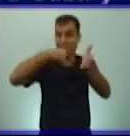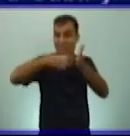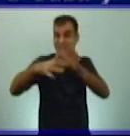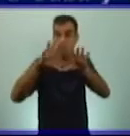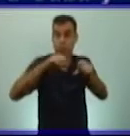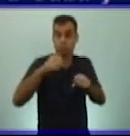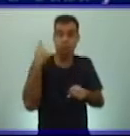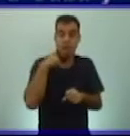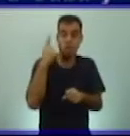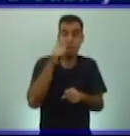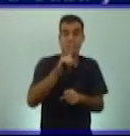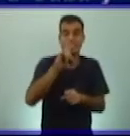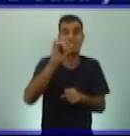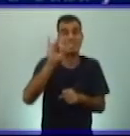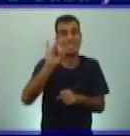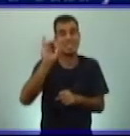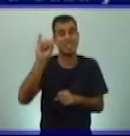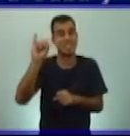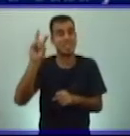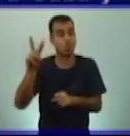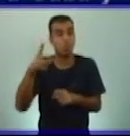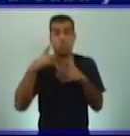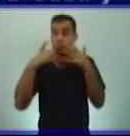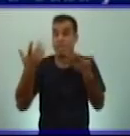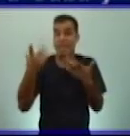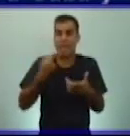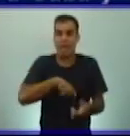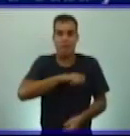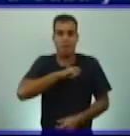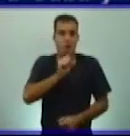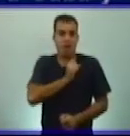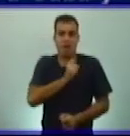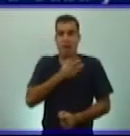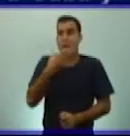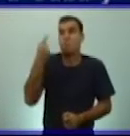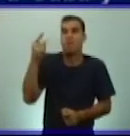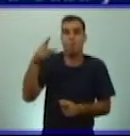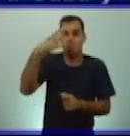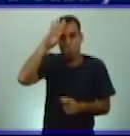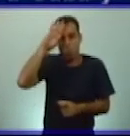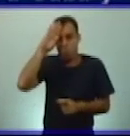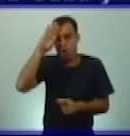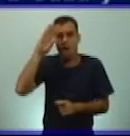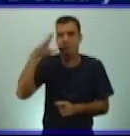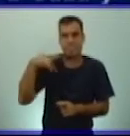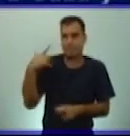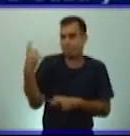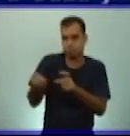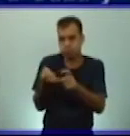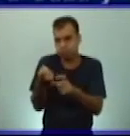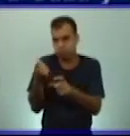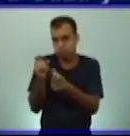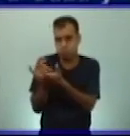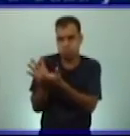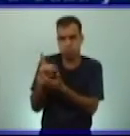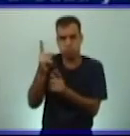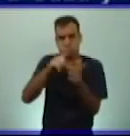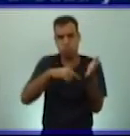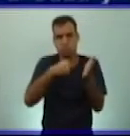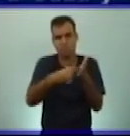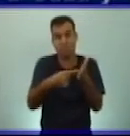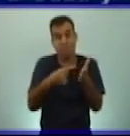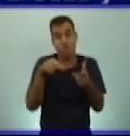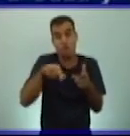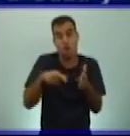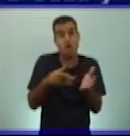Fue también importante para que España no quisiera perder a Cuba por esta toma de La Habana por los ingleses y para que hoy Estados Unidos aún aspire